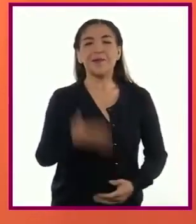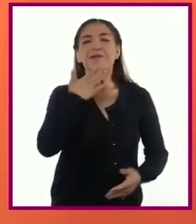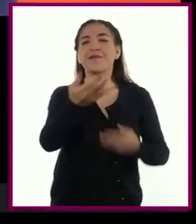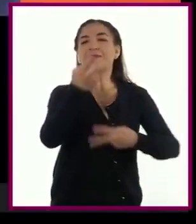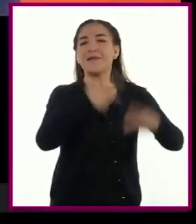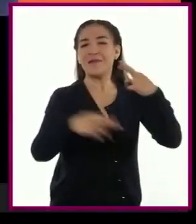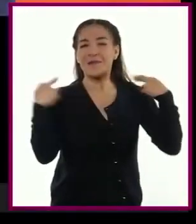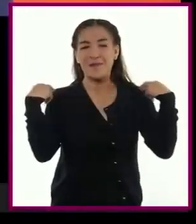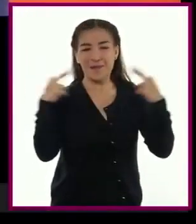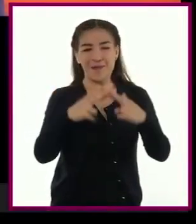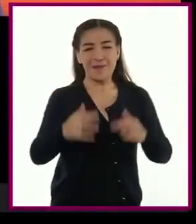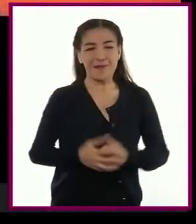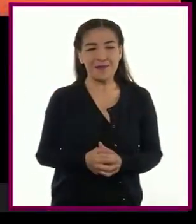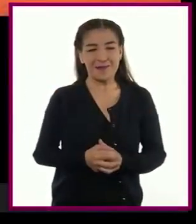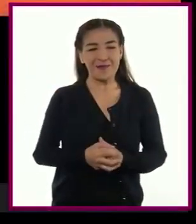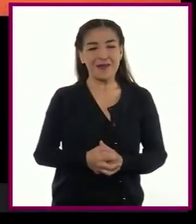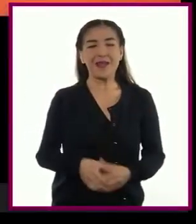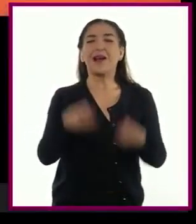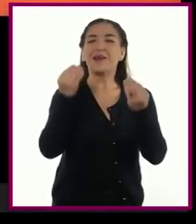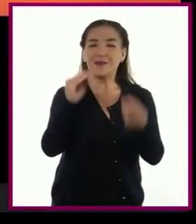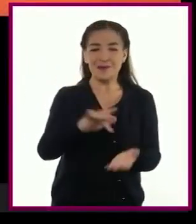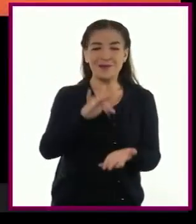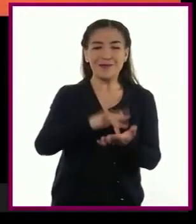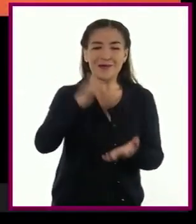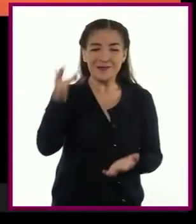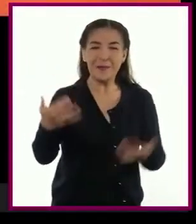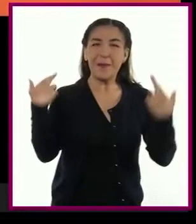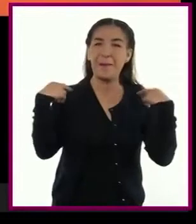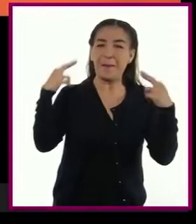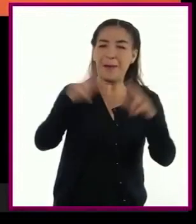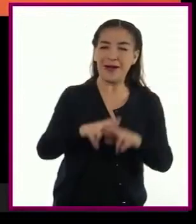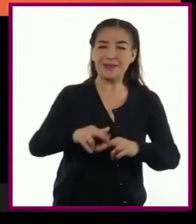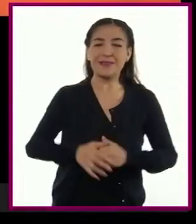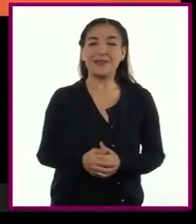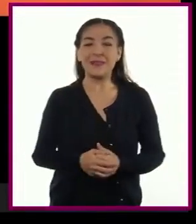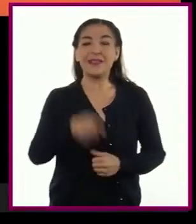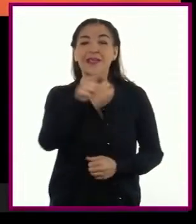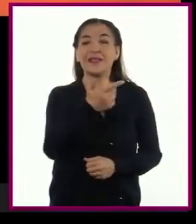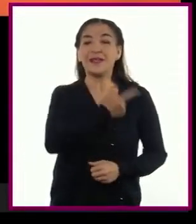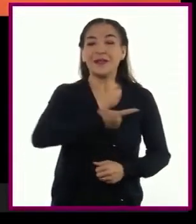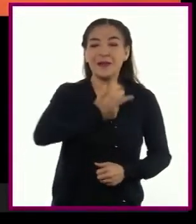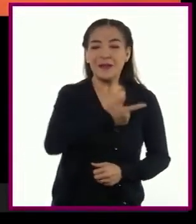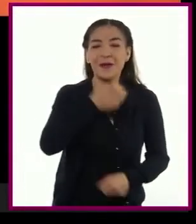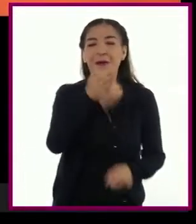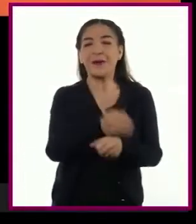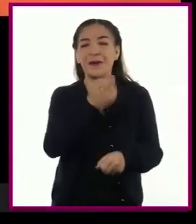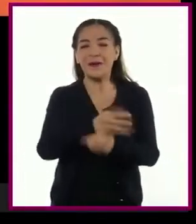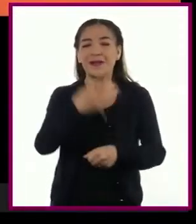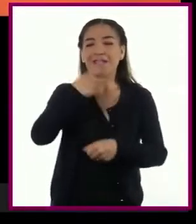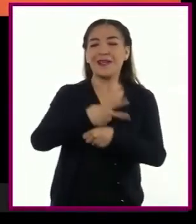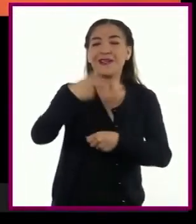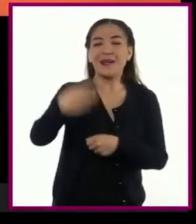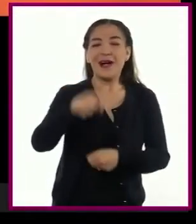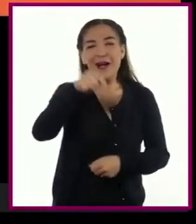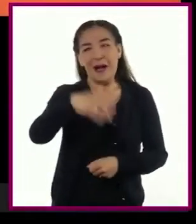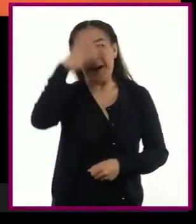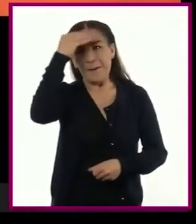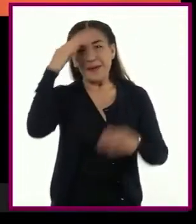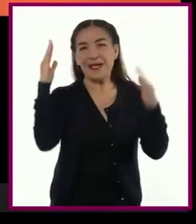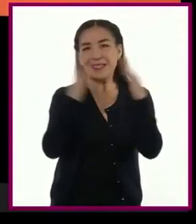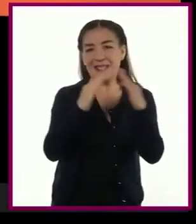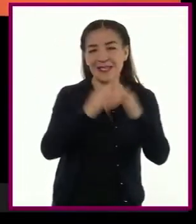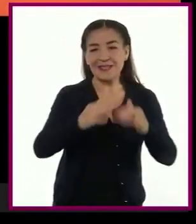Bienvenido, maestro. Muchas gracias, profesora. Es un gusto ser invitado en Aprende en